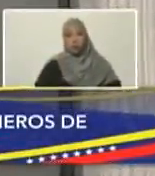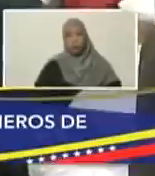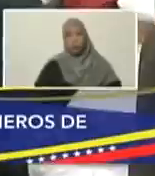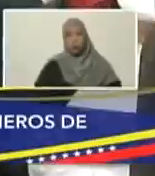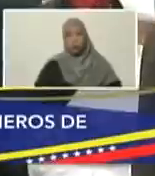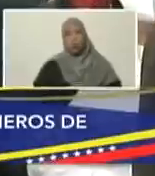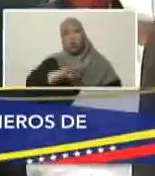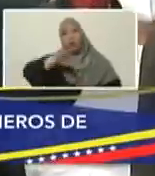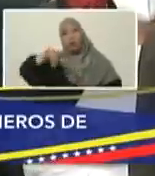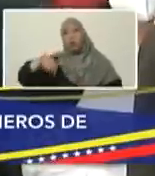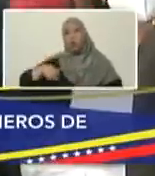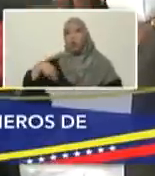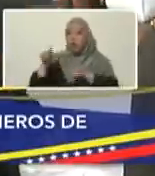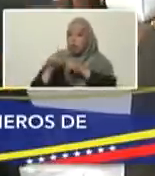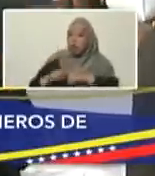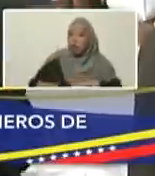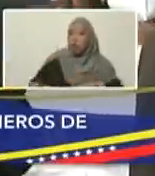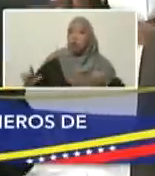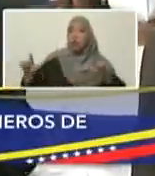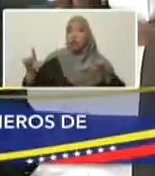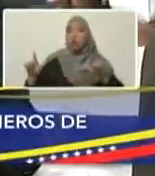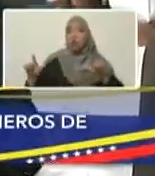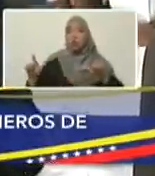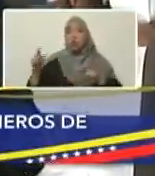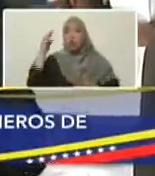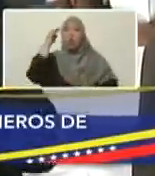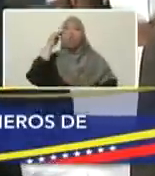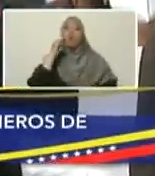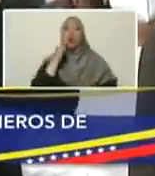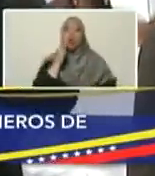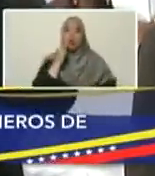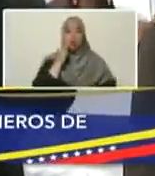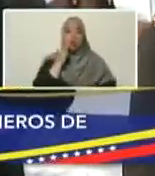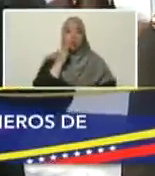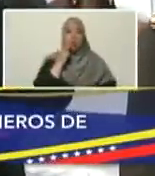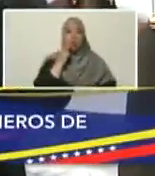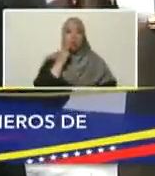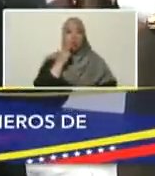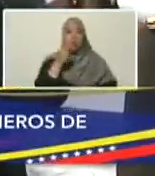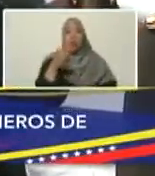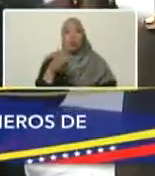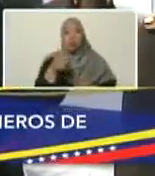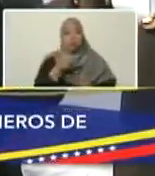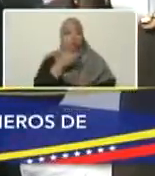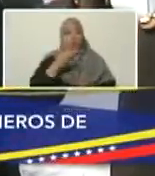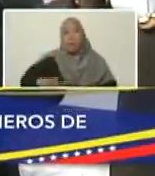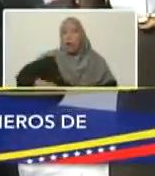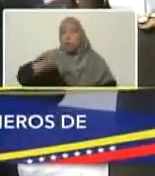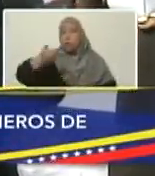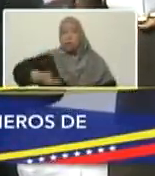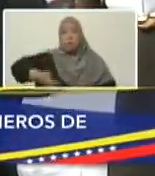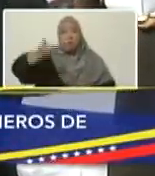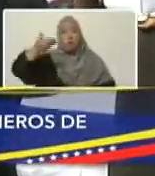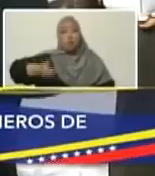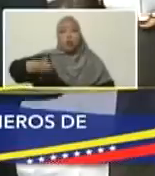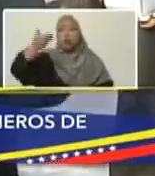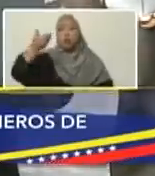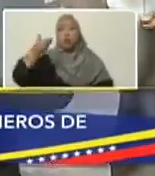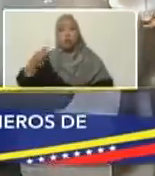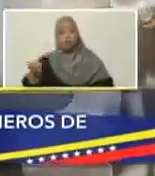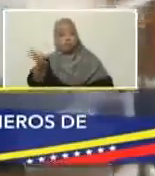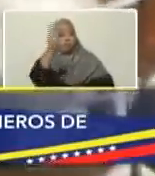Como nuestro libertador Simón Bolívar, que llegó a la cúspide de los más altos rangos,